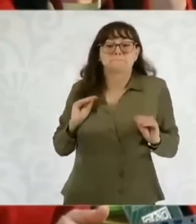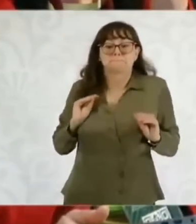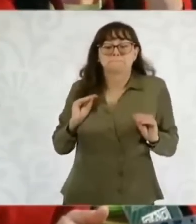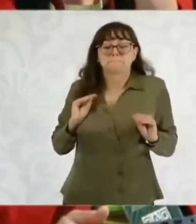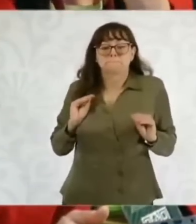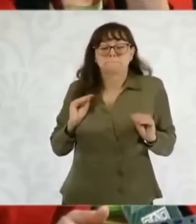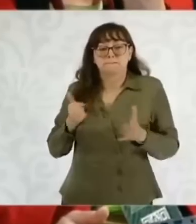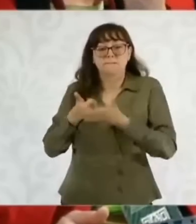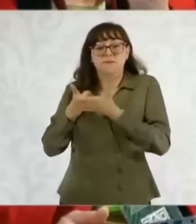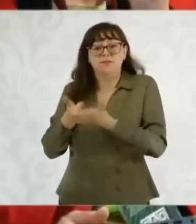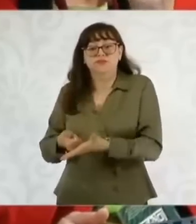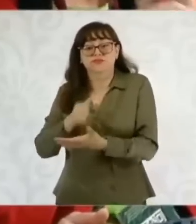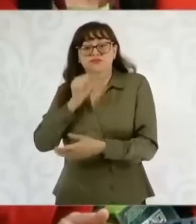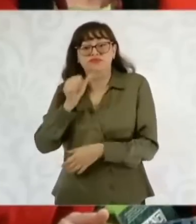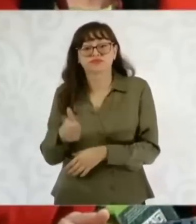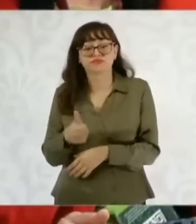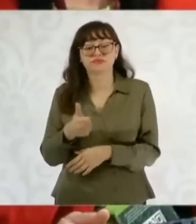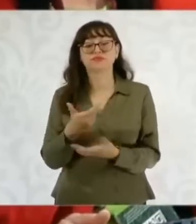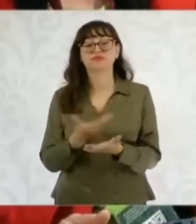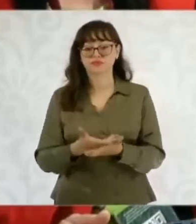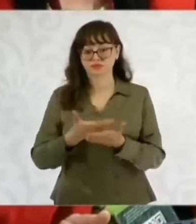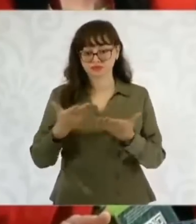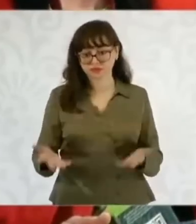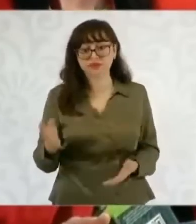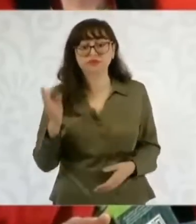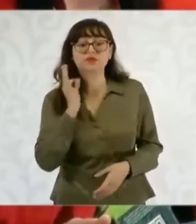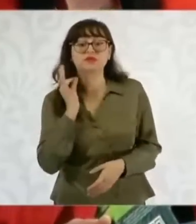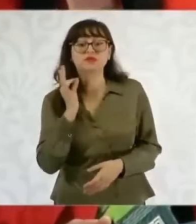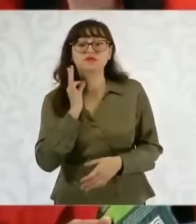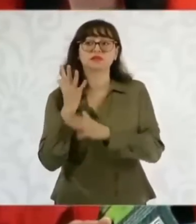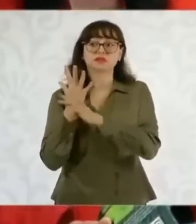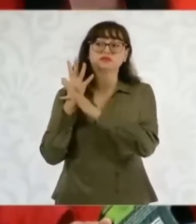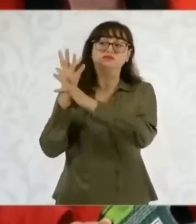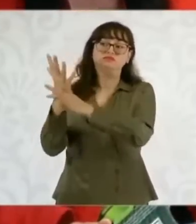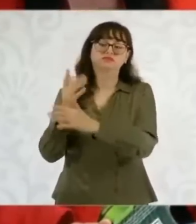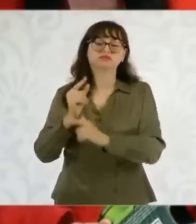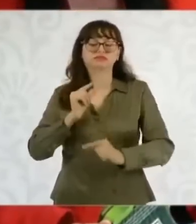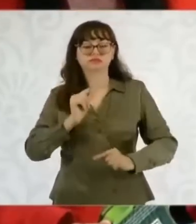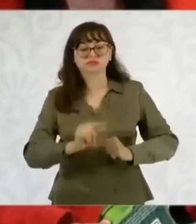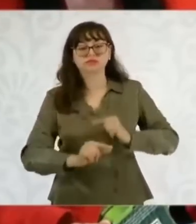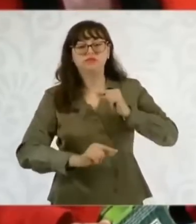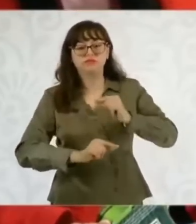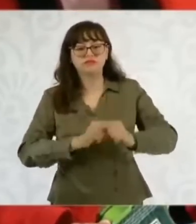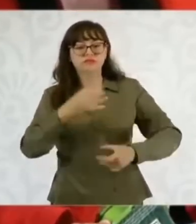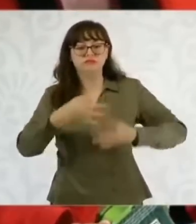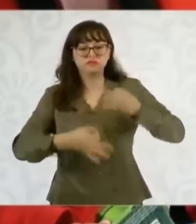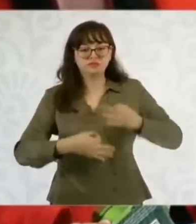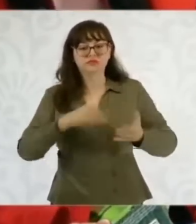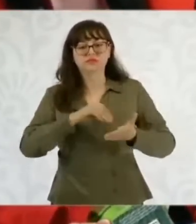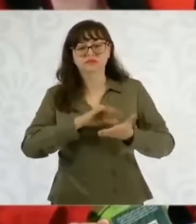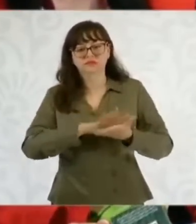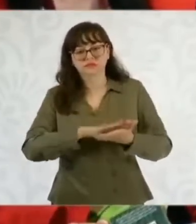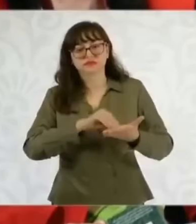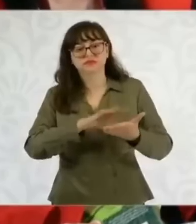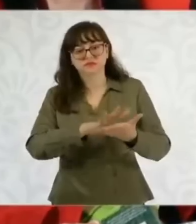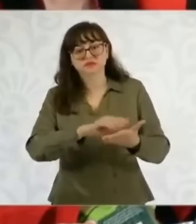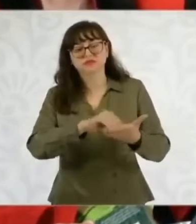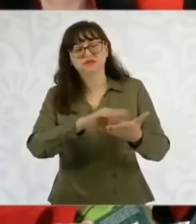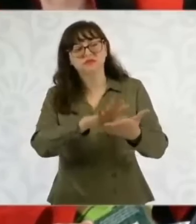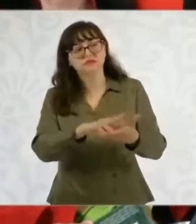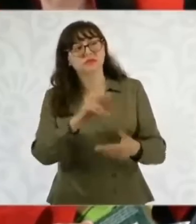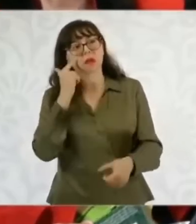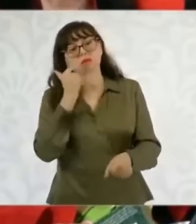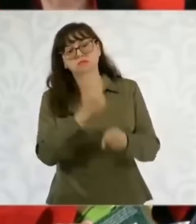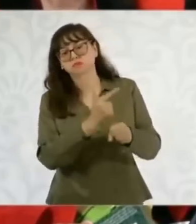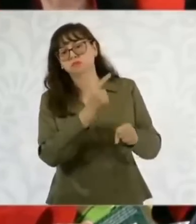sentido, y bueno, dice el fiscal que se va a ir desahogando la información conforme se vayan dando las audiencias. Sin embargo, entre gobiernos, ya no a lo mejor